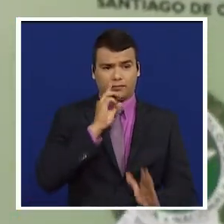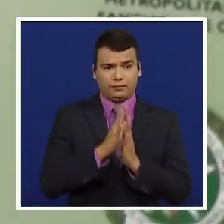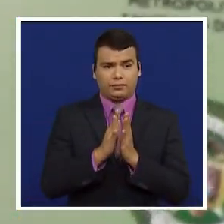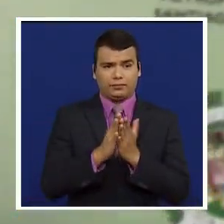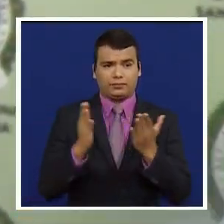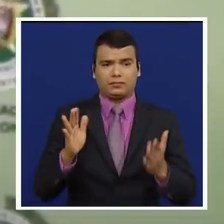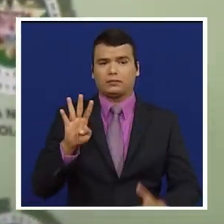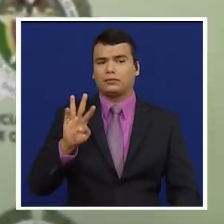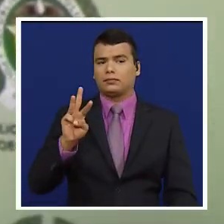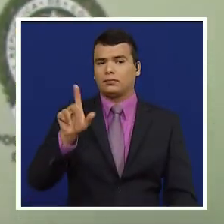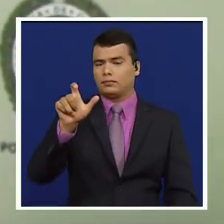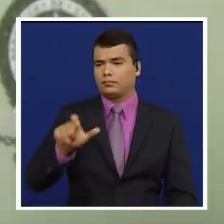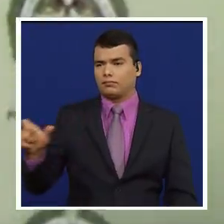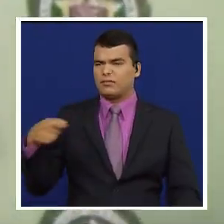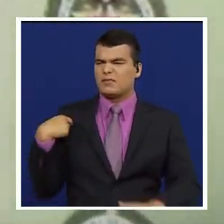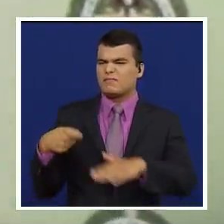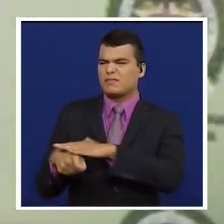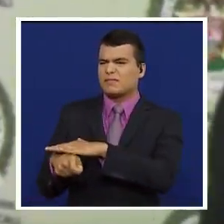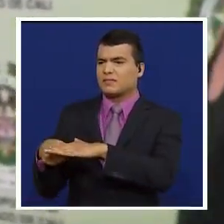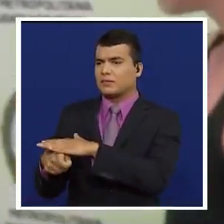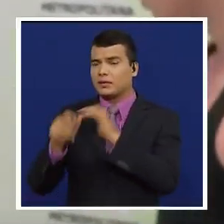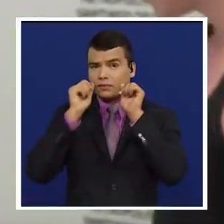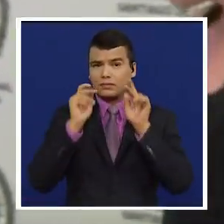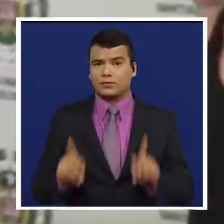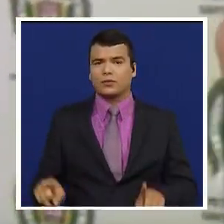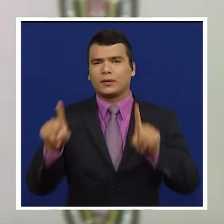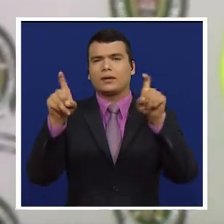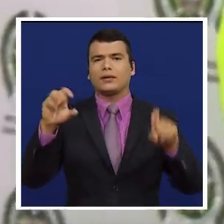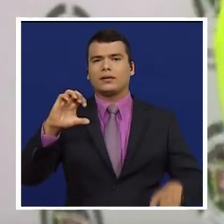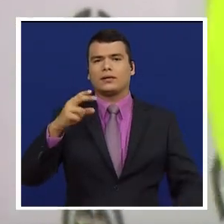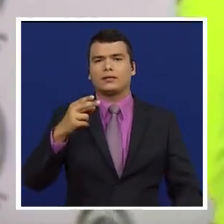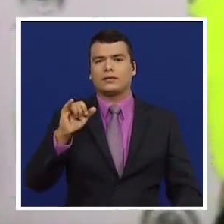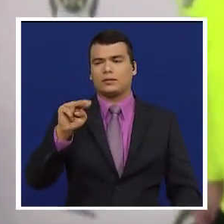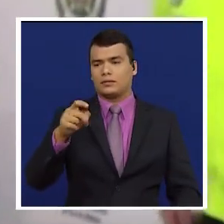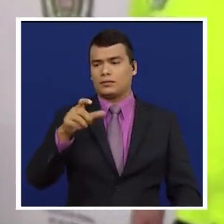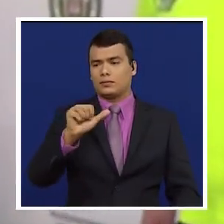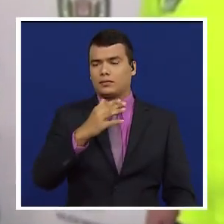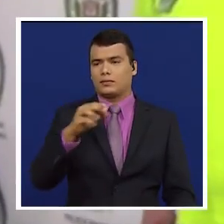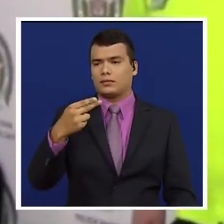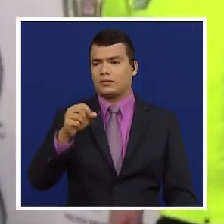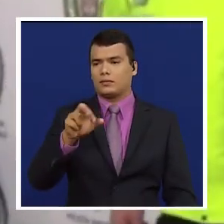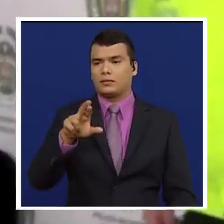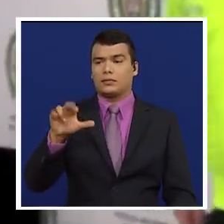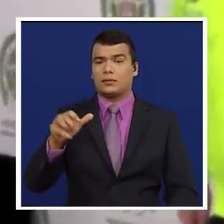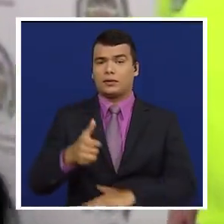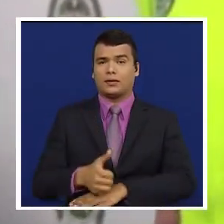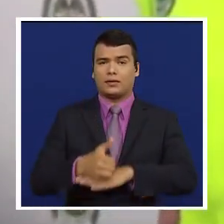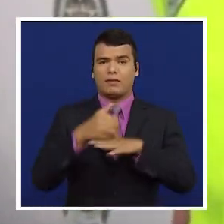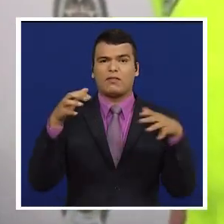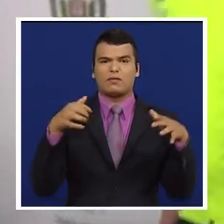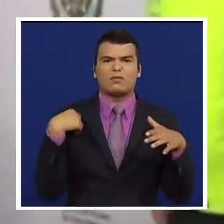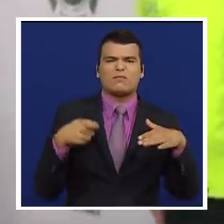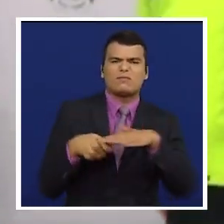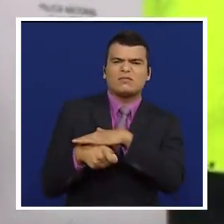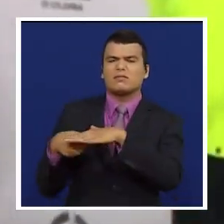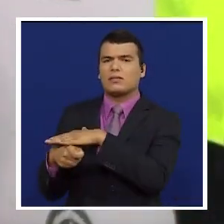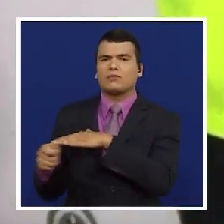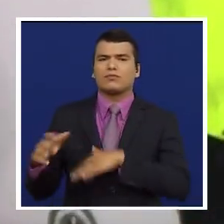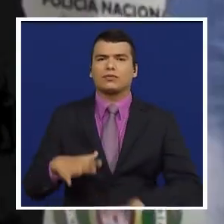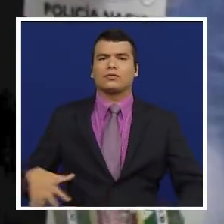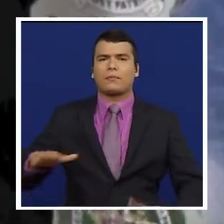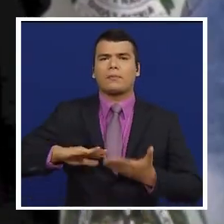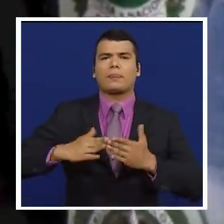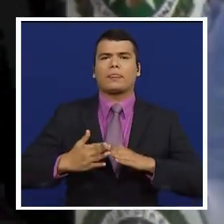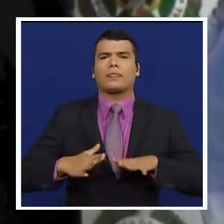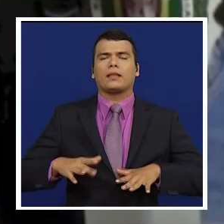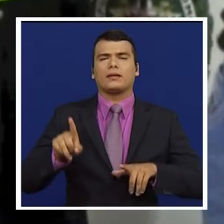Los 43 homicidios por los cuales está señalado alias Chingajarri, el temido presunto jefe de una banda de sicarios que causaba el terror en la Comuna 6